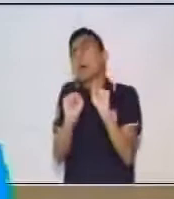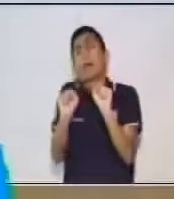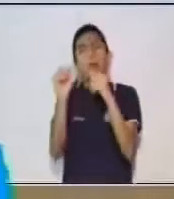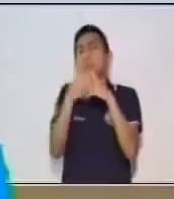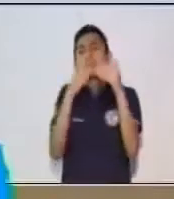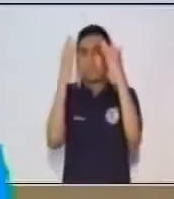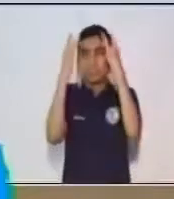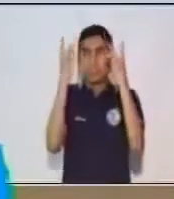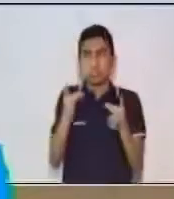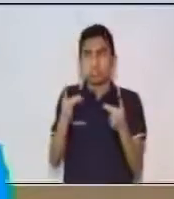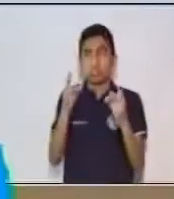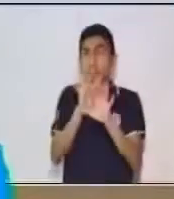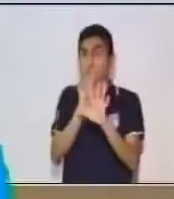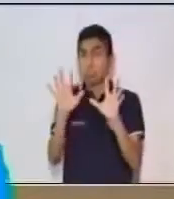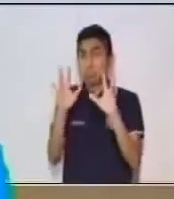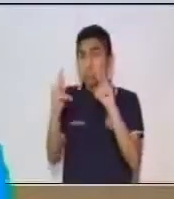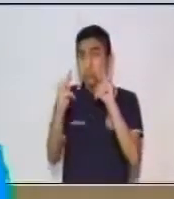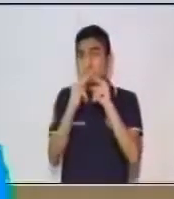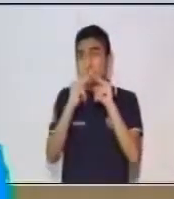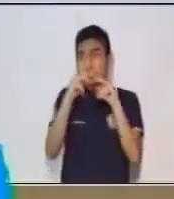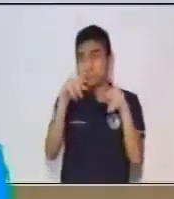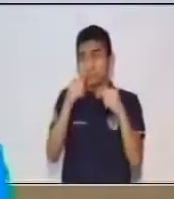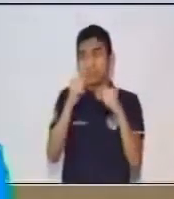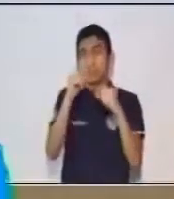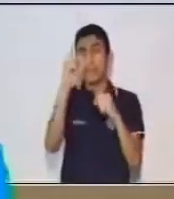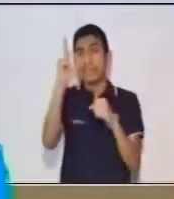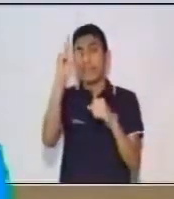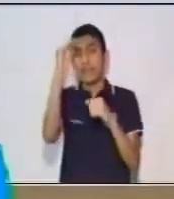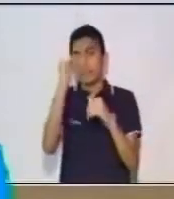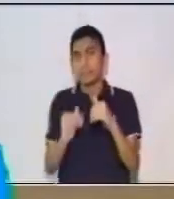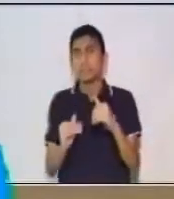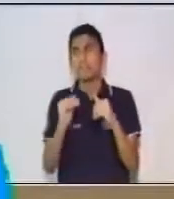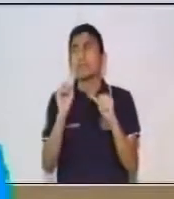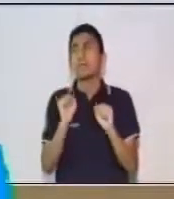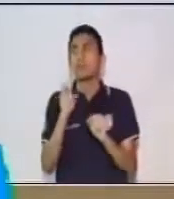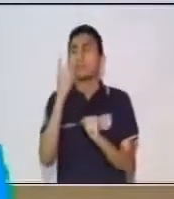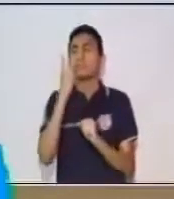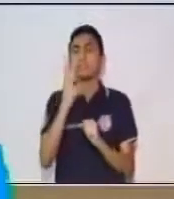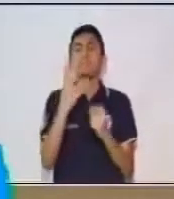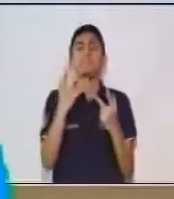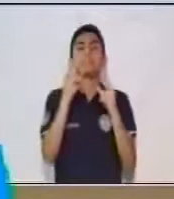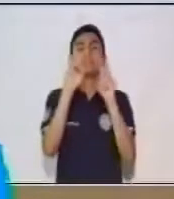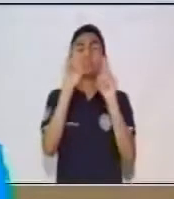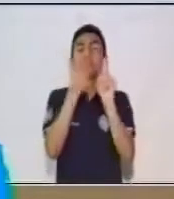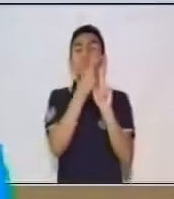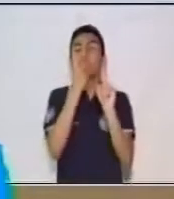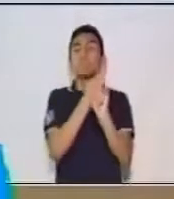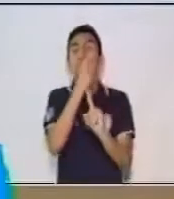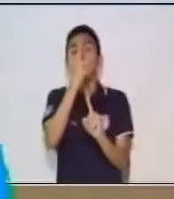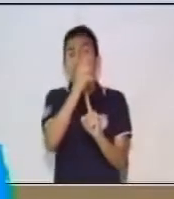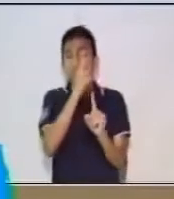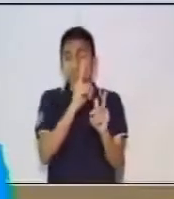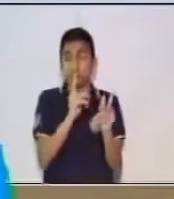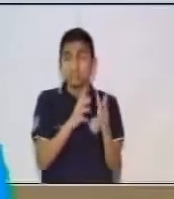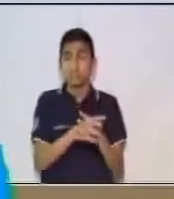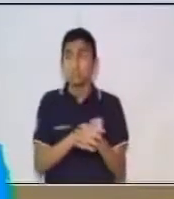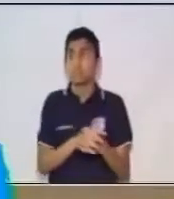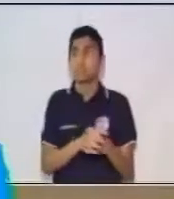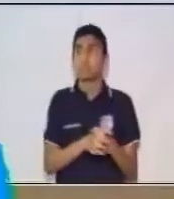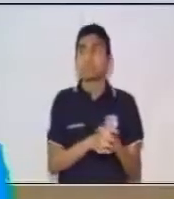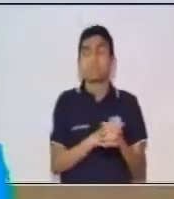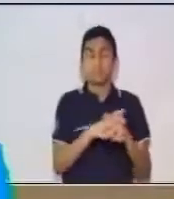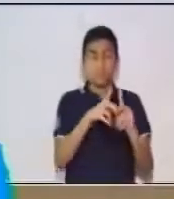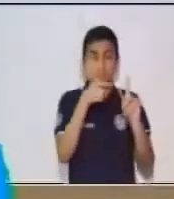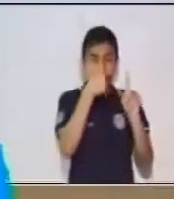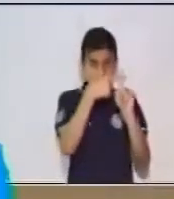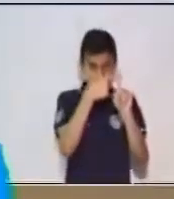Ahora hagamos el inciso D. En el inciso D puedes ver que el primer término es